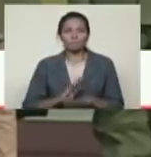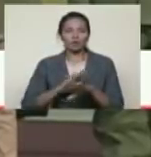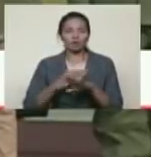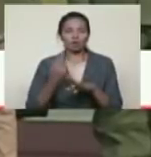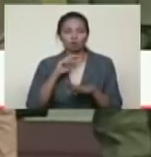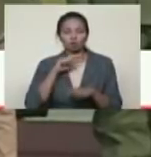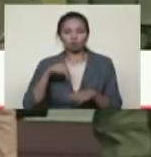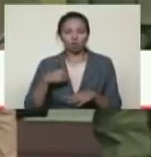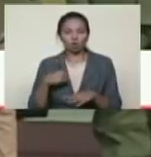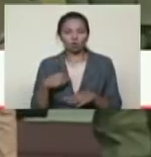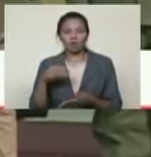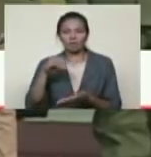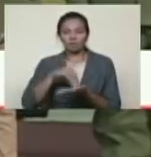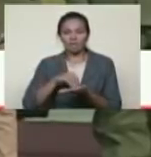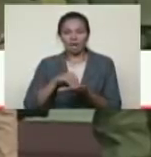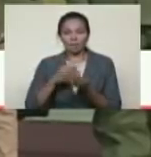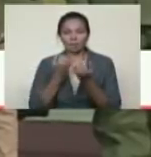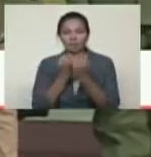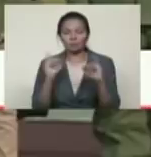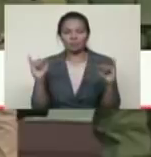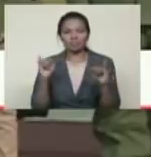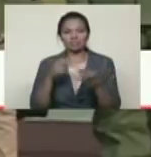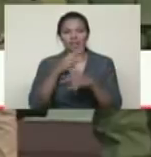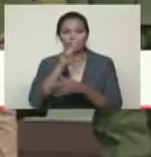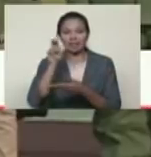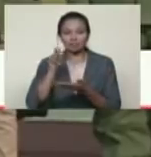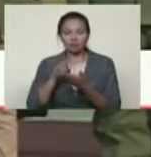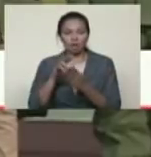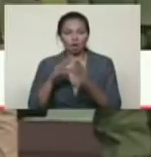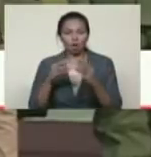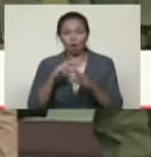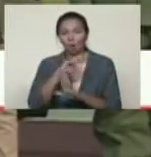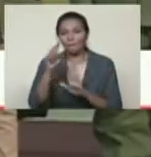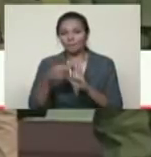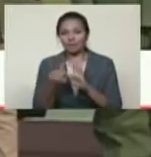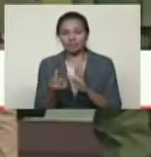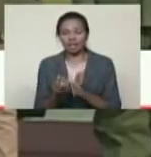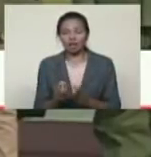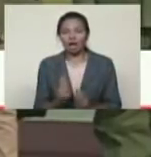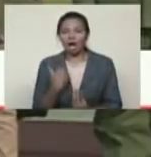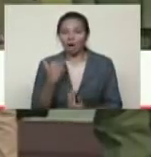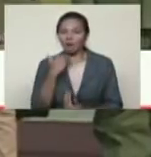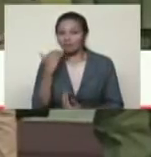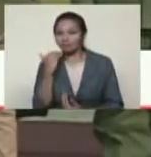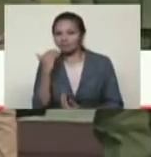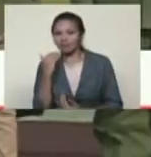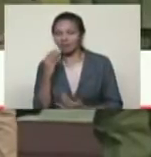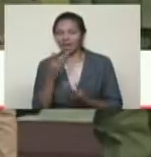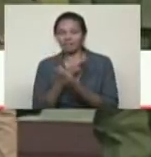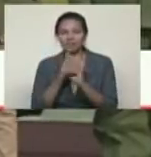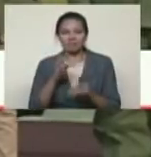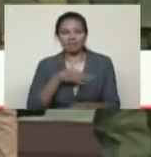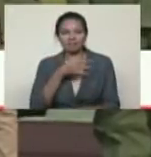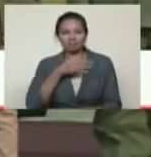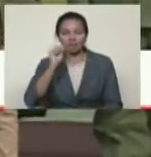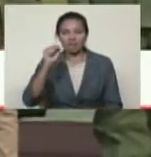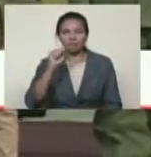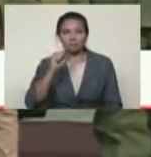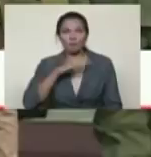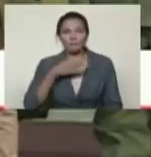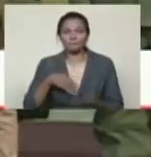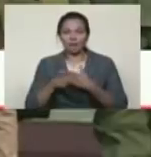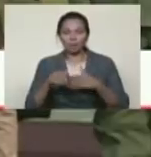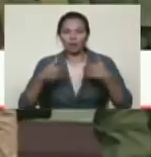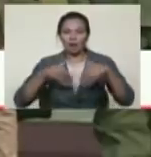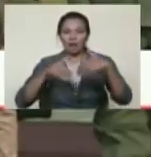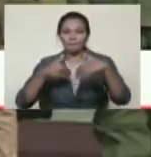del lado de la independencia nacional y estamos al lado de la dignidad y el socialismo. Así que vamos a esta marcha